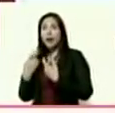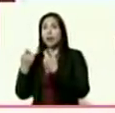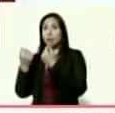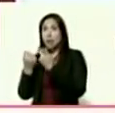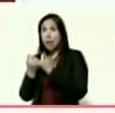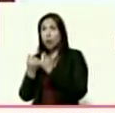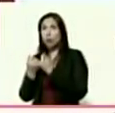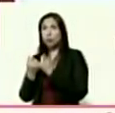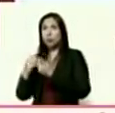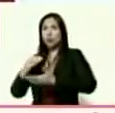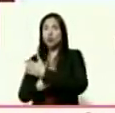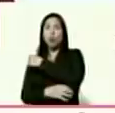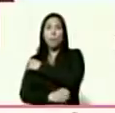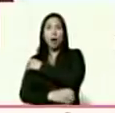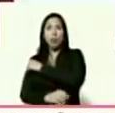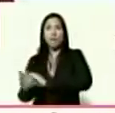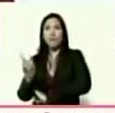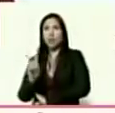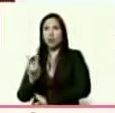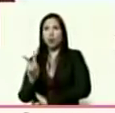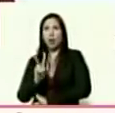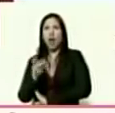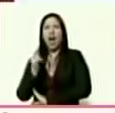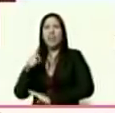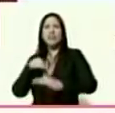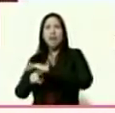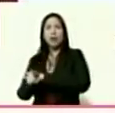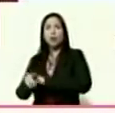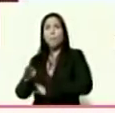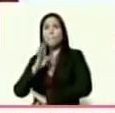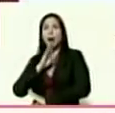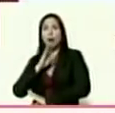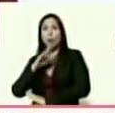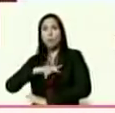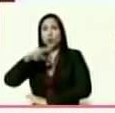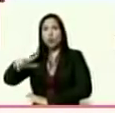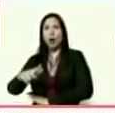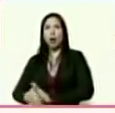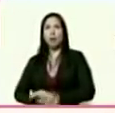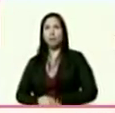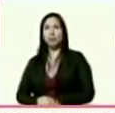robado a Venezuela está en los bancos de Portugal.